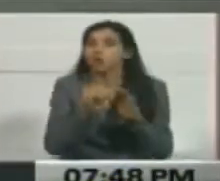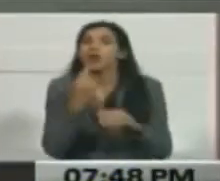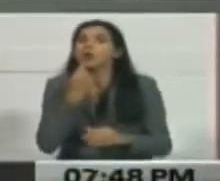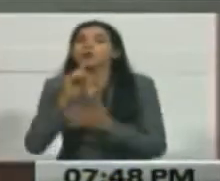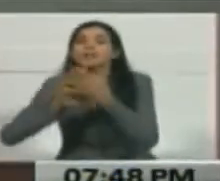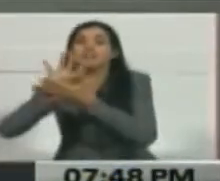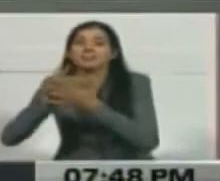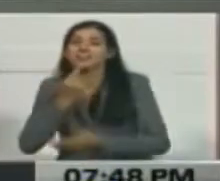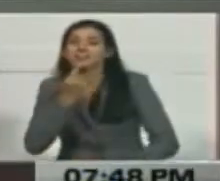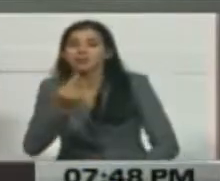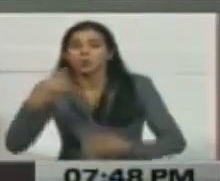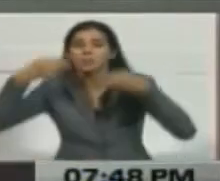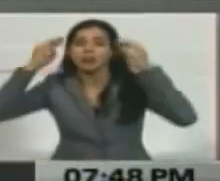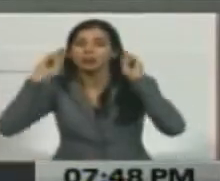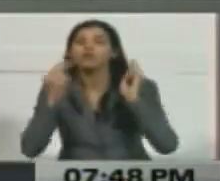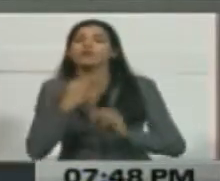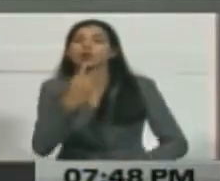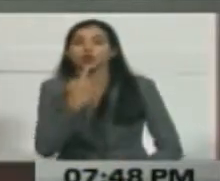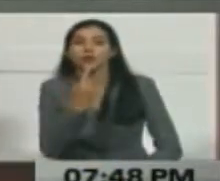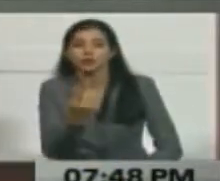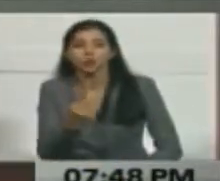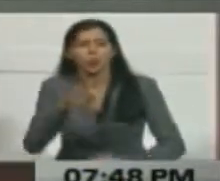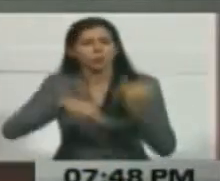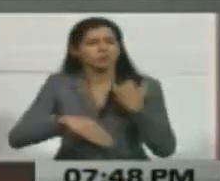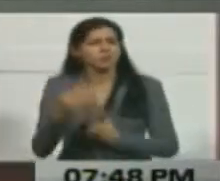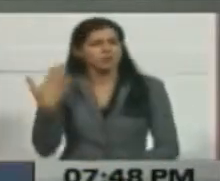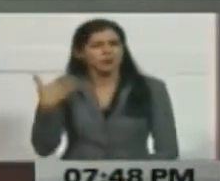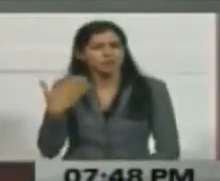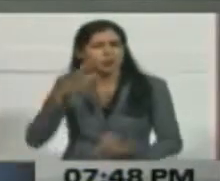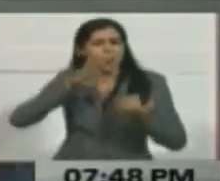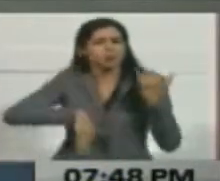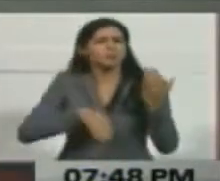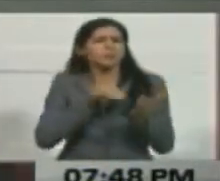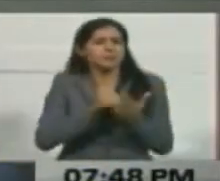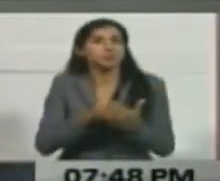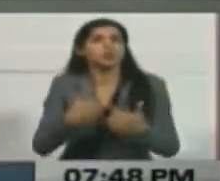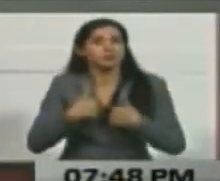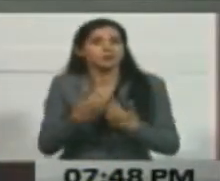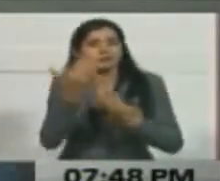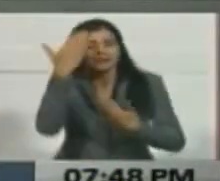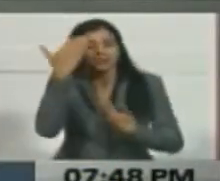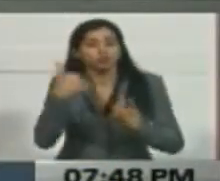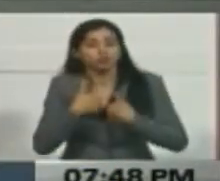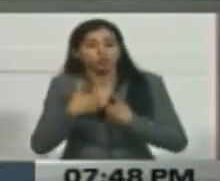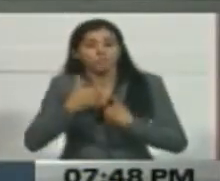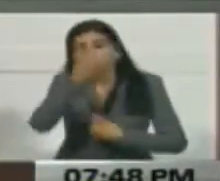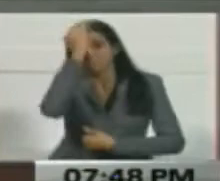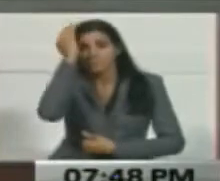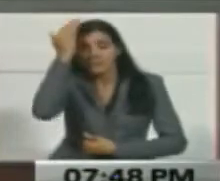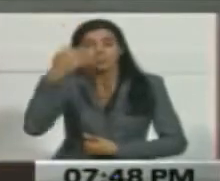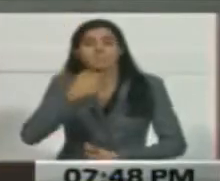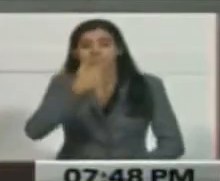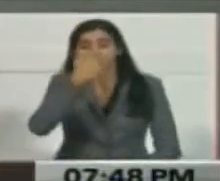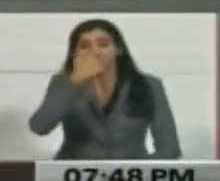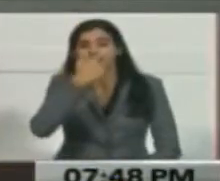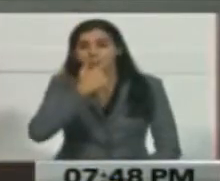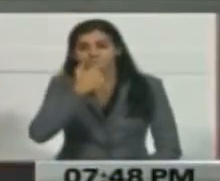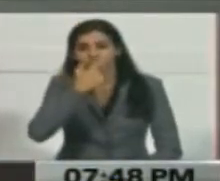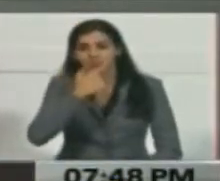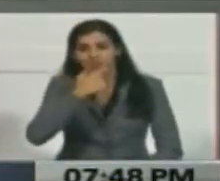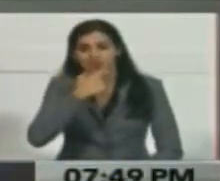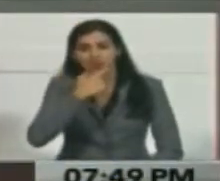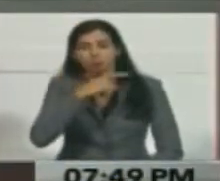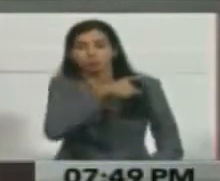última vez que escuchamos, y esto yo lo digo con responsabilidad y lo digo para que sea entendido, interpretado